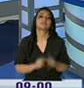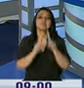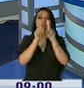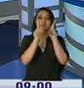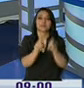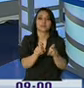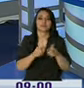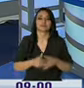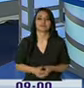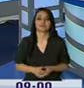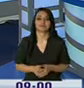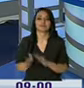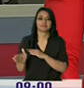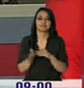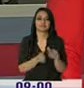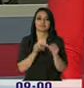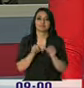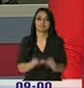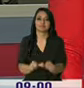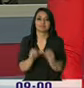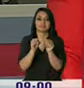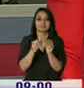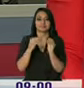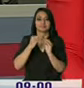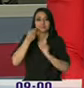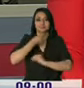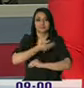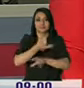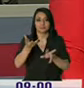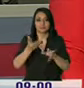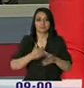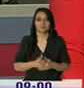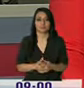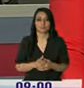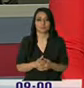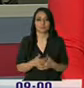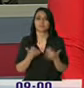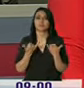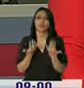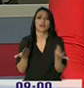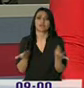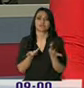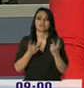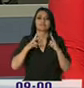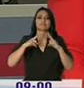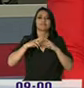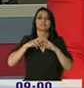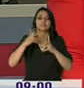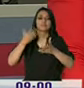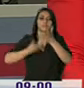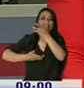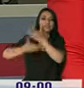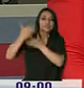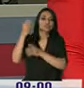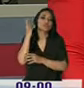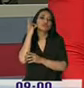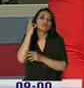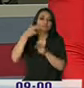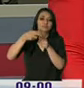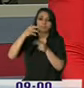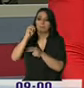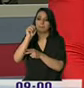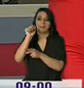ustedes. Ahora continuamos con más noticias, amigos televidentes. Ahora acompáñennos a conocer la historia de Maritza, una mujer que perdió